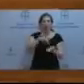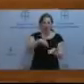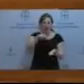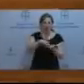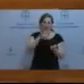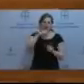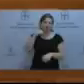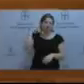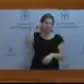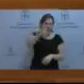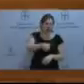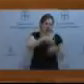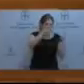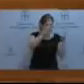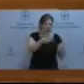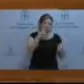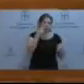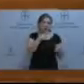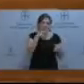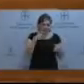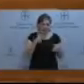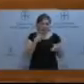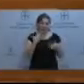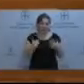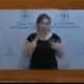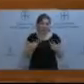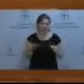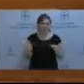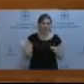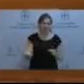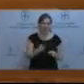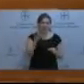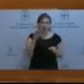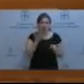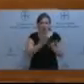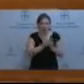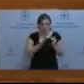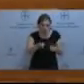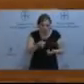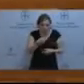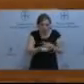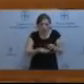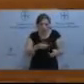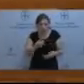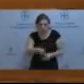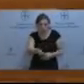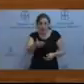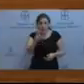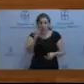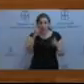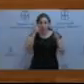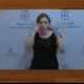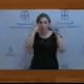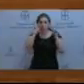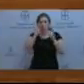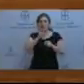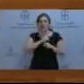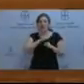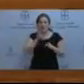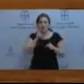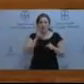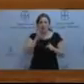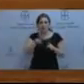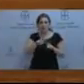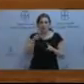que usted prometió que algún día se abordaría. Empieza el curso, ¿cuándo se van a abordar? Los profesores de religión que vieron un brutal recorte de sus derechos